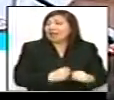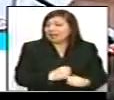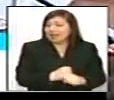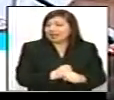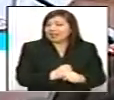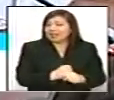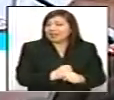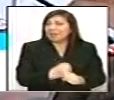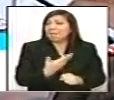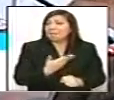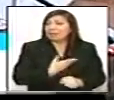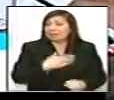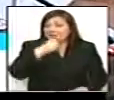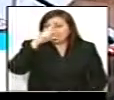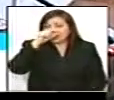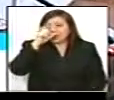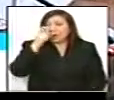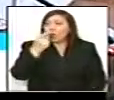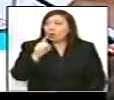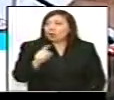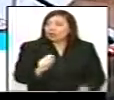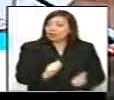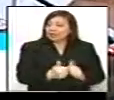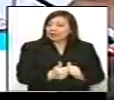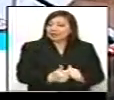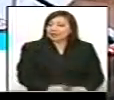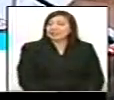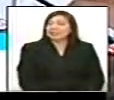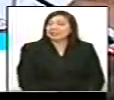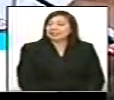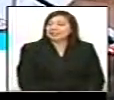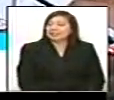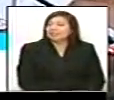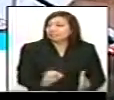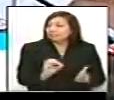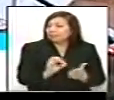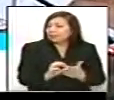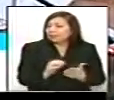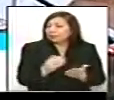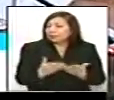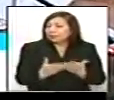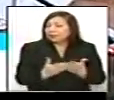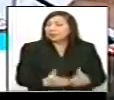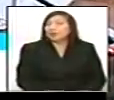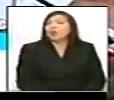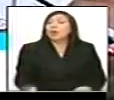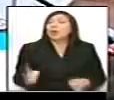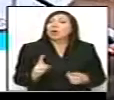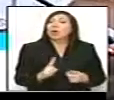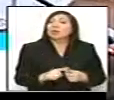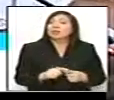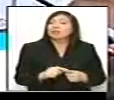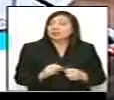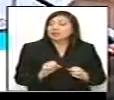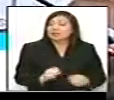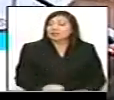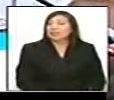del presidente Martín Vizcarra. Cuando en realidad el punto de vista técnico, el punto de vista académico, hasta